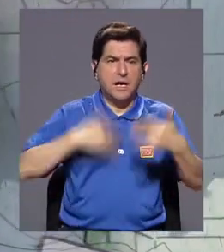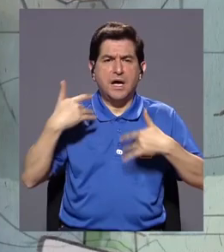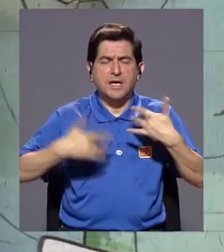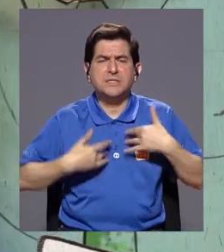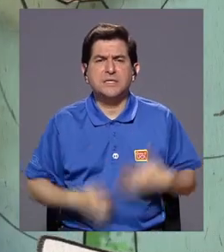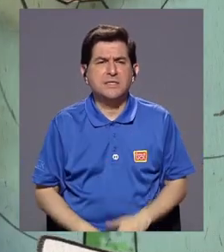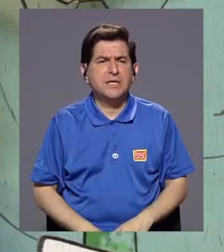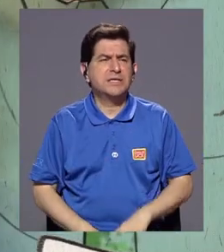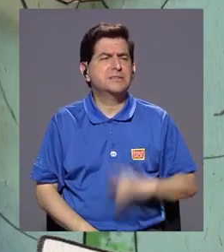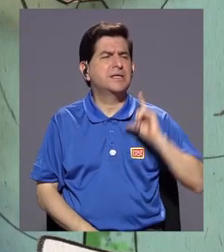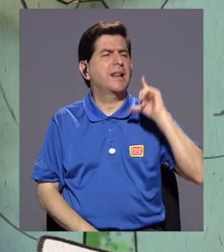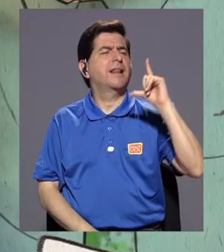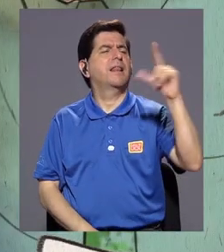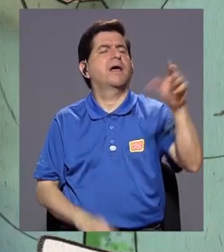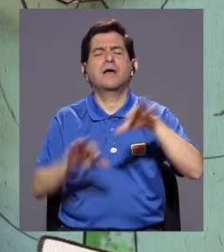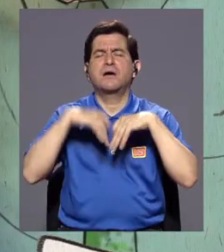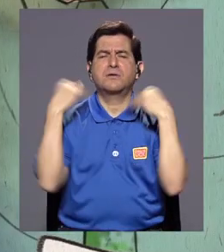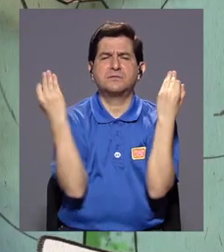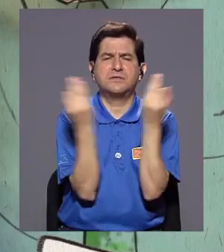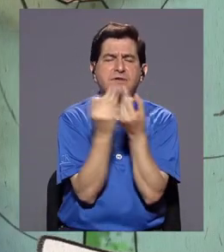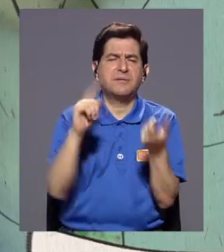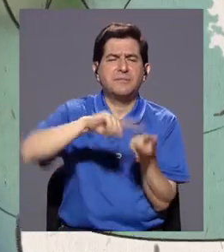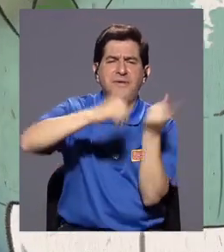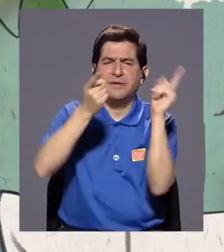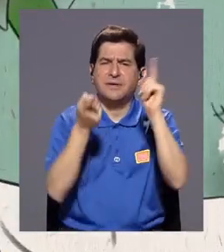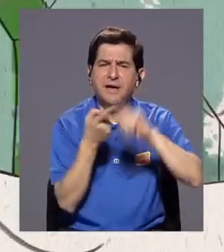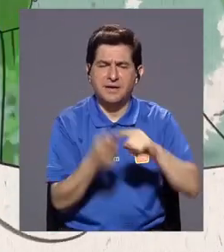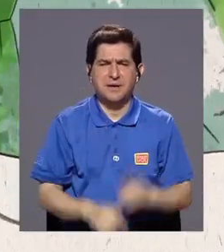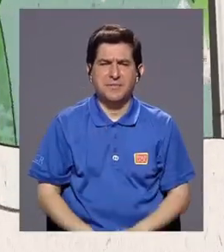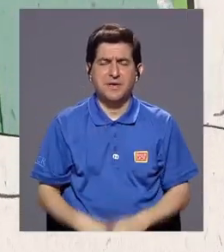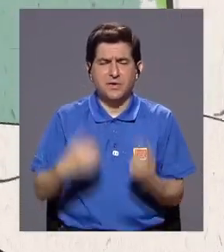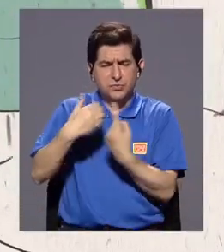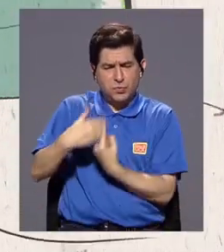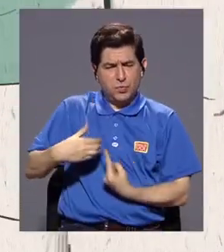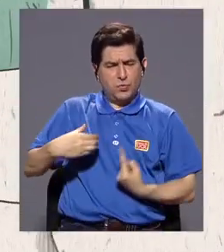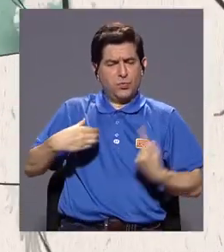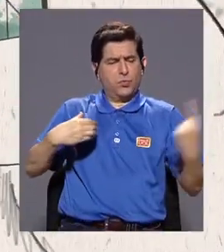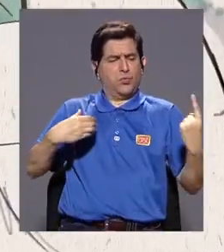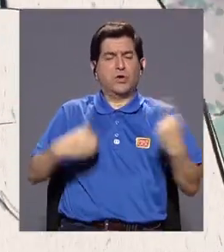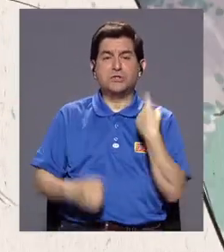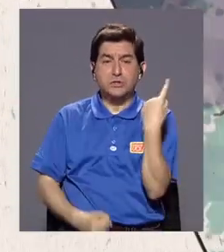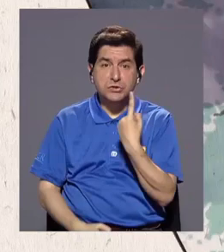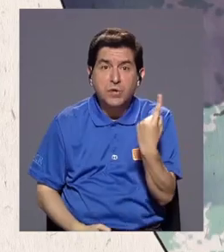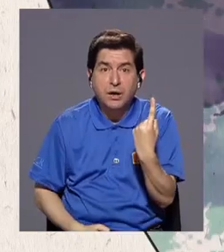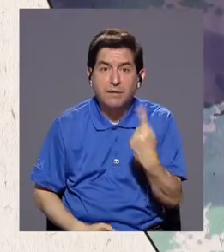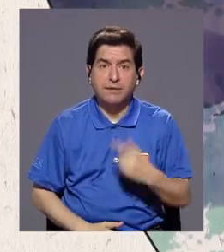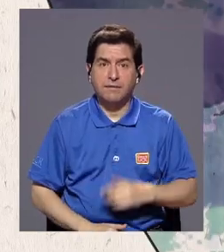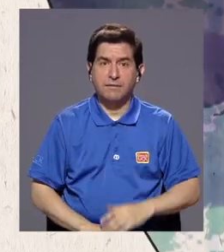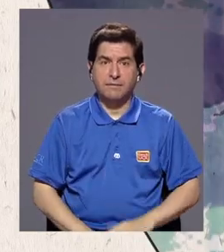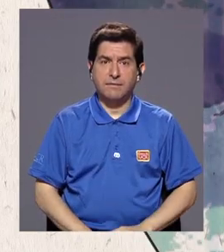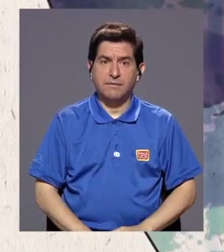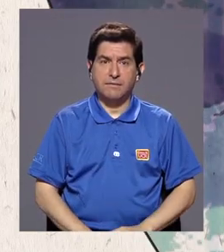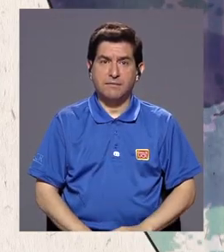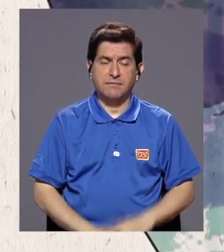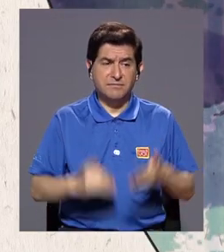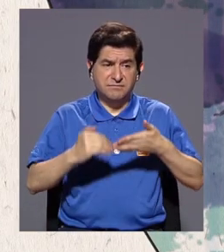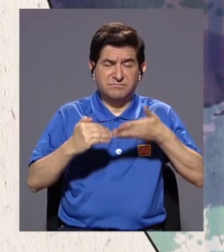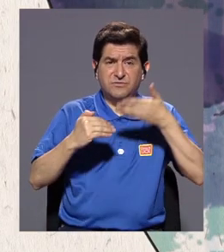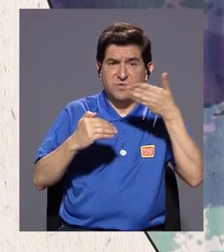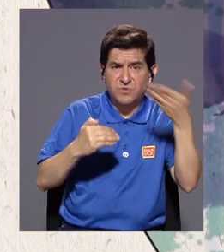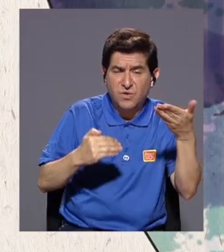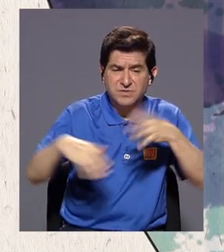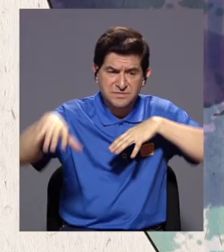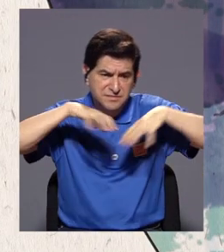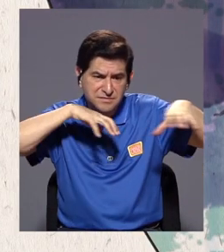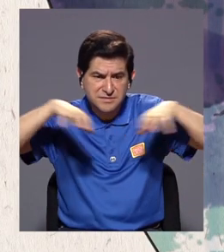sola, que las cosas, las actividades que antes le causaban risa, gracia, ya no